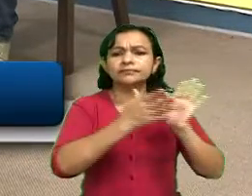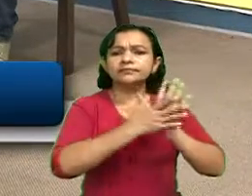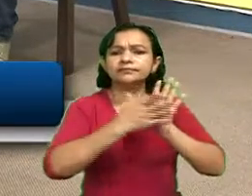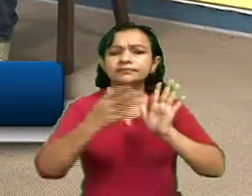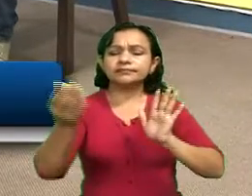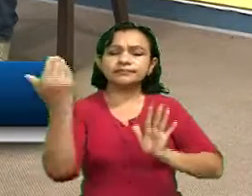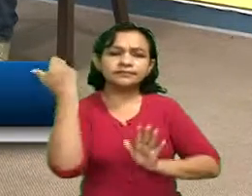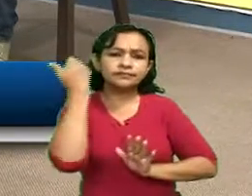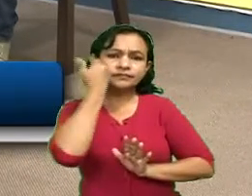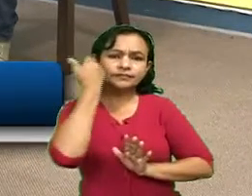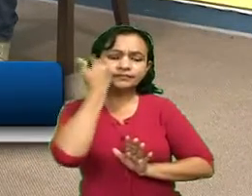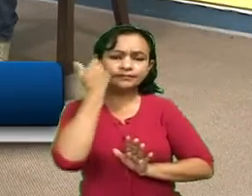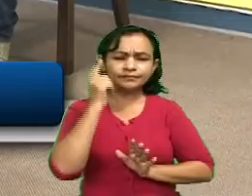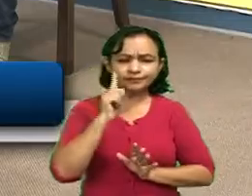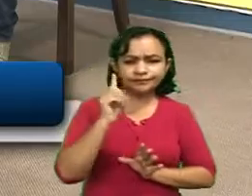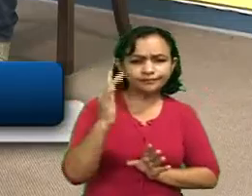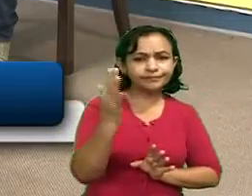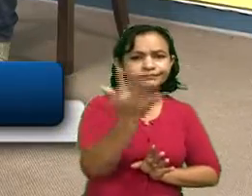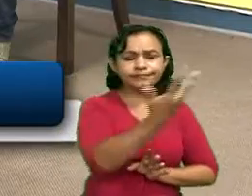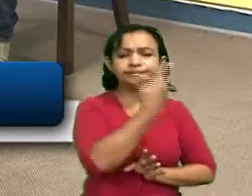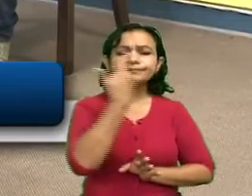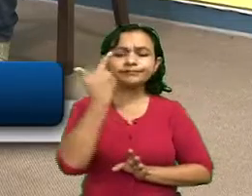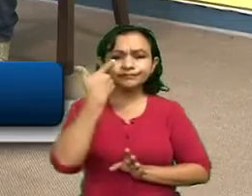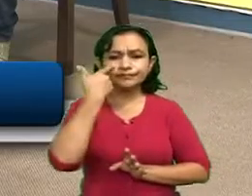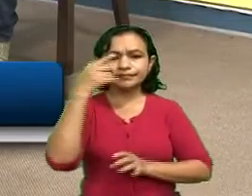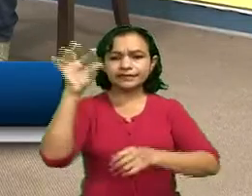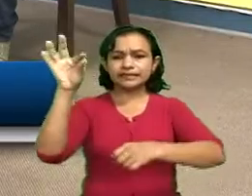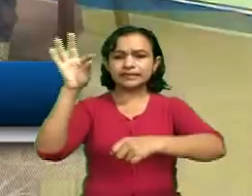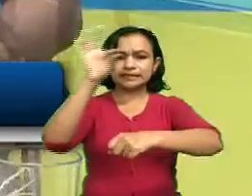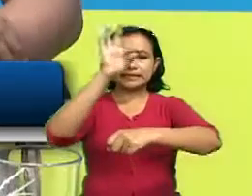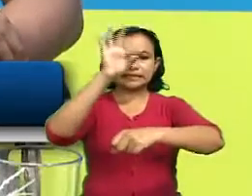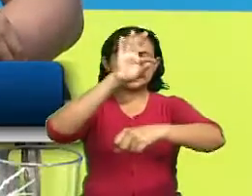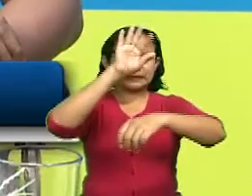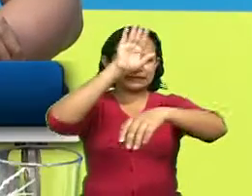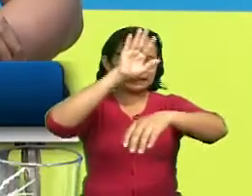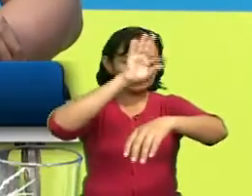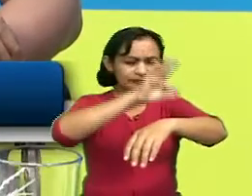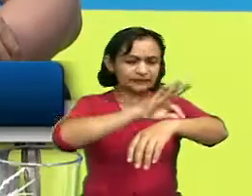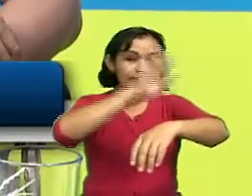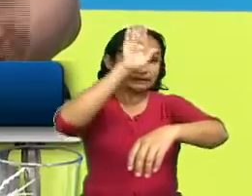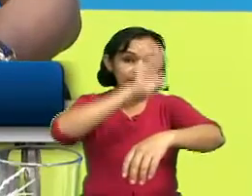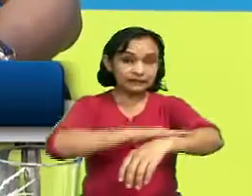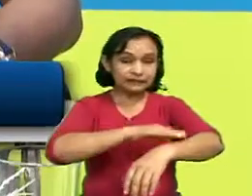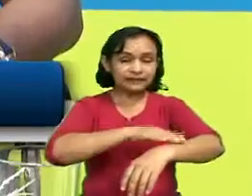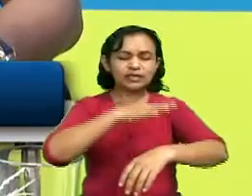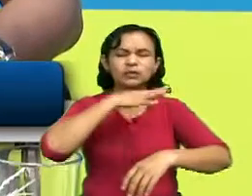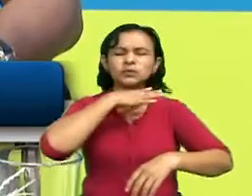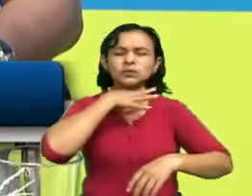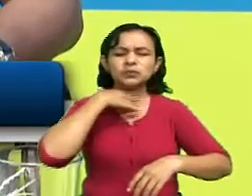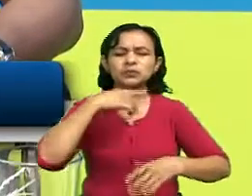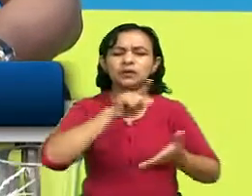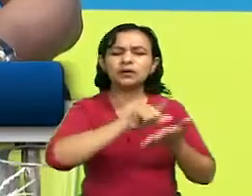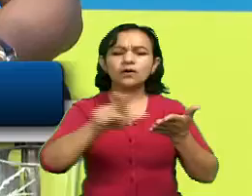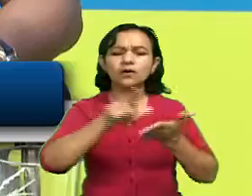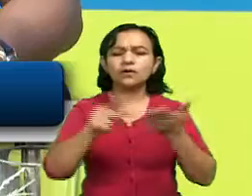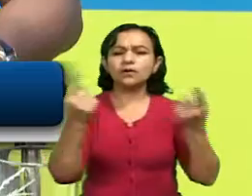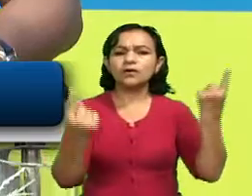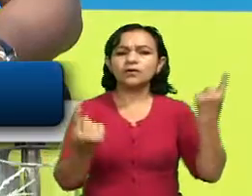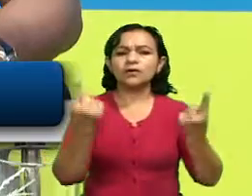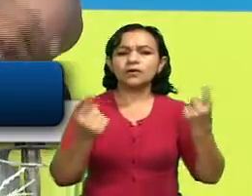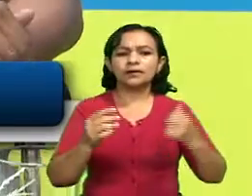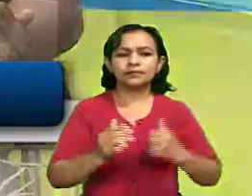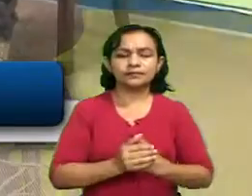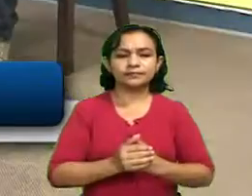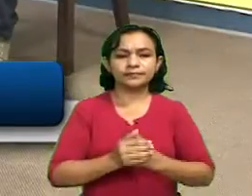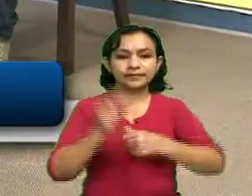doctor? Todos conocemos que la Aedes aegypti, que es el zancudo que se reproduce en agua sucia, en agua limpia, ¿recuerdan? No, recordar